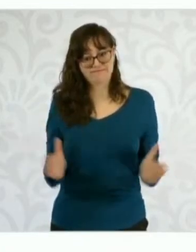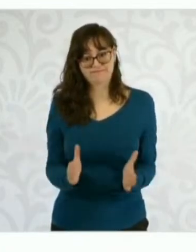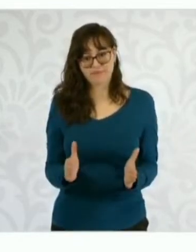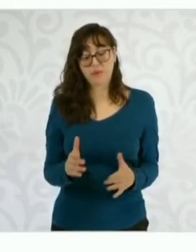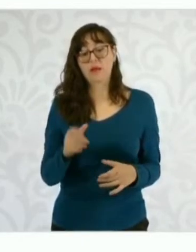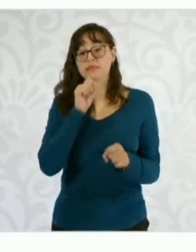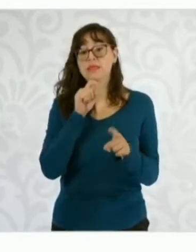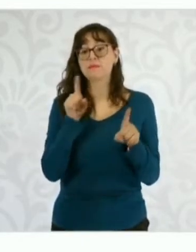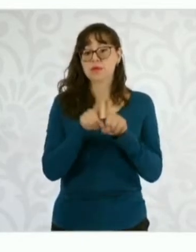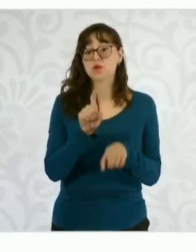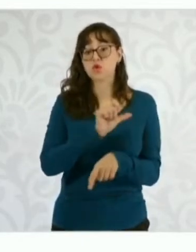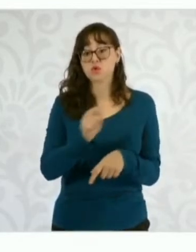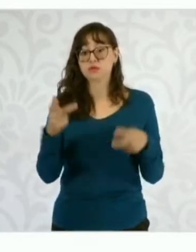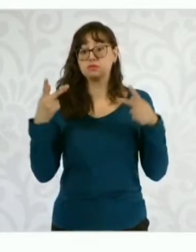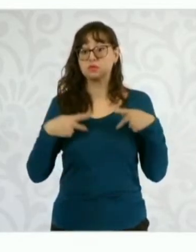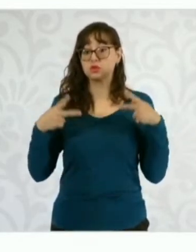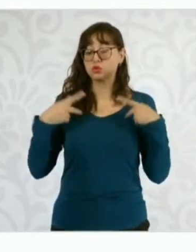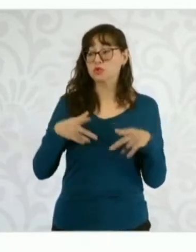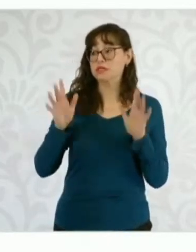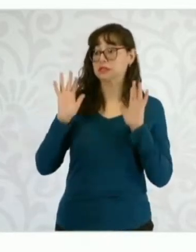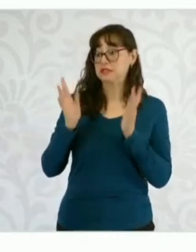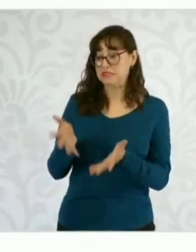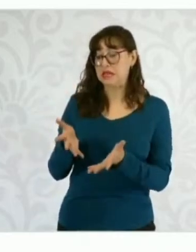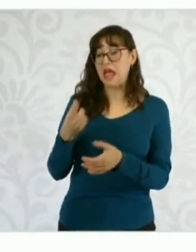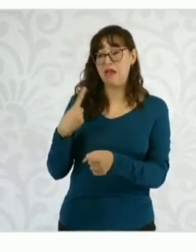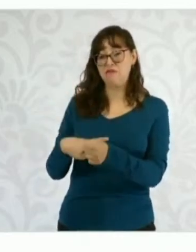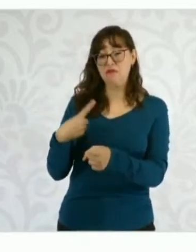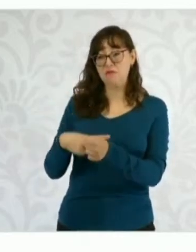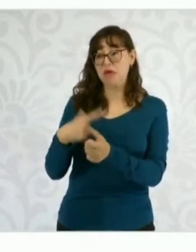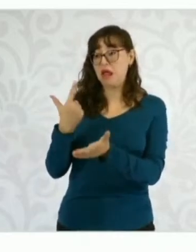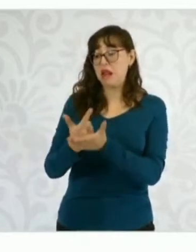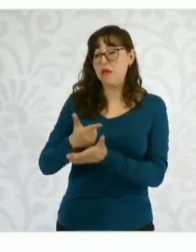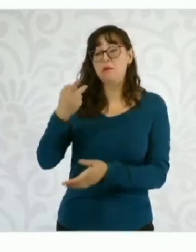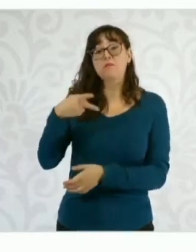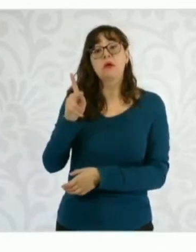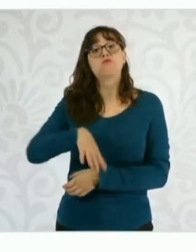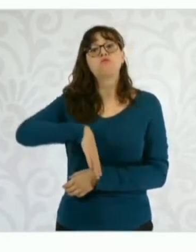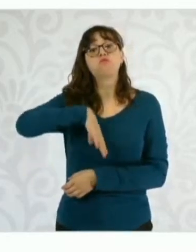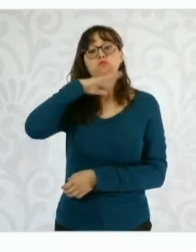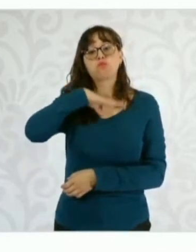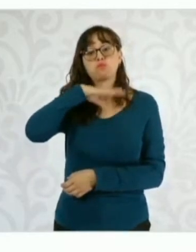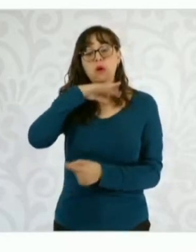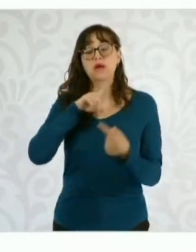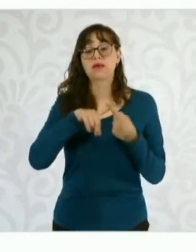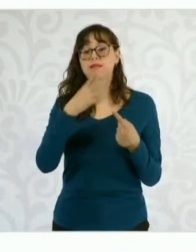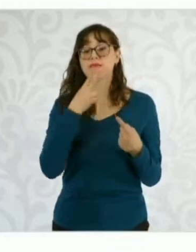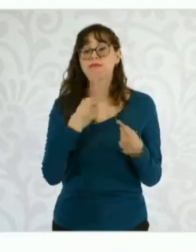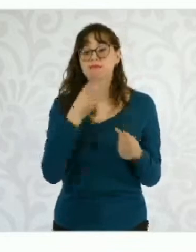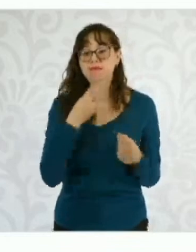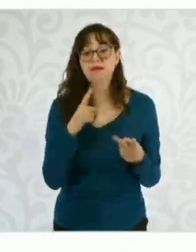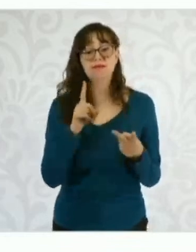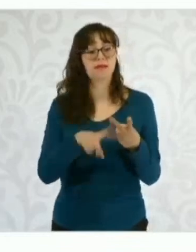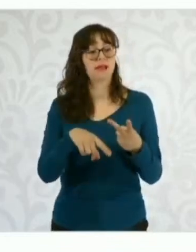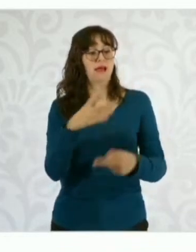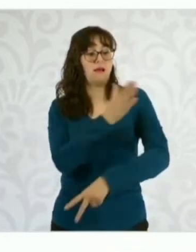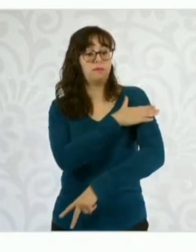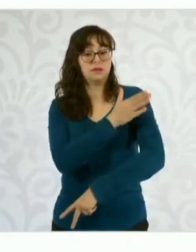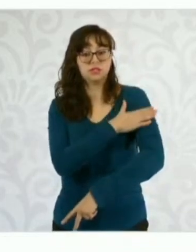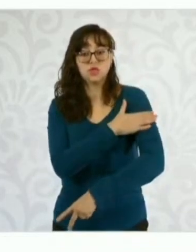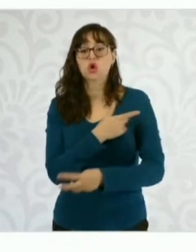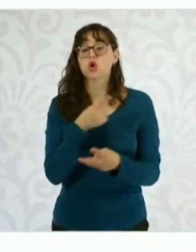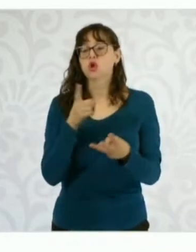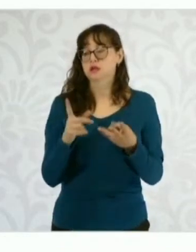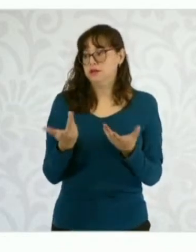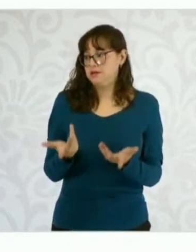las personas adultas que ya tienen una enfermedad crónica que no está diagnosticada, particularmente diabetes, hipertensión, en